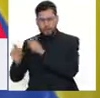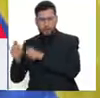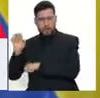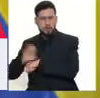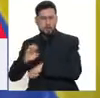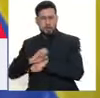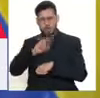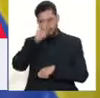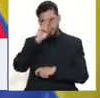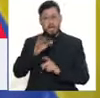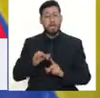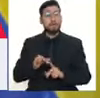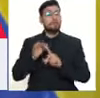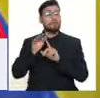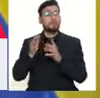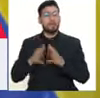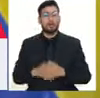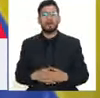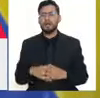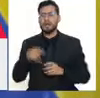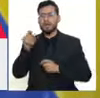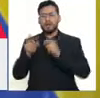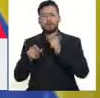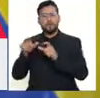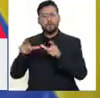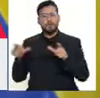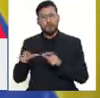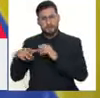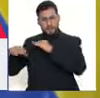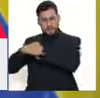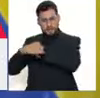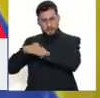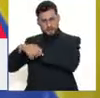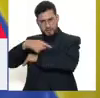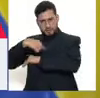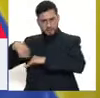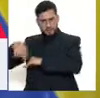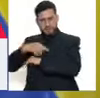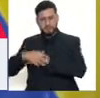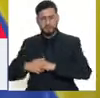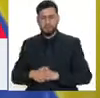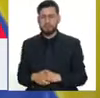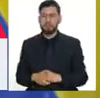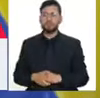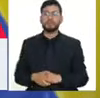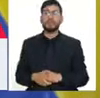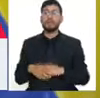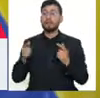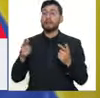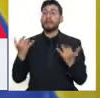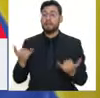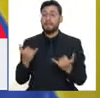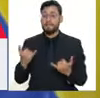poblaciones, especialmente las que habitan en la zona de frontera. Esta 15ª edición